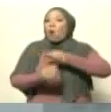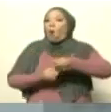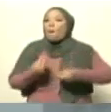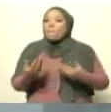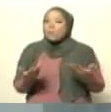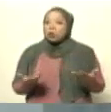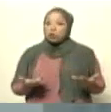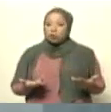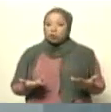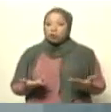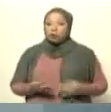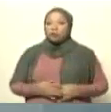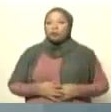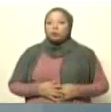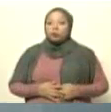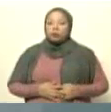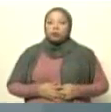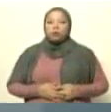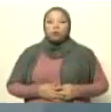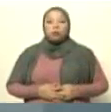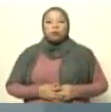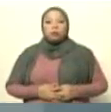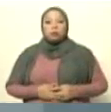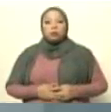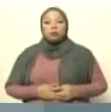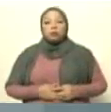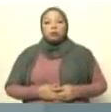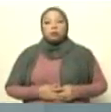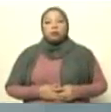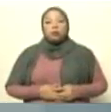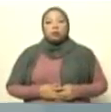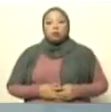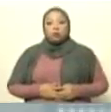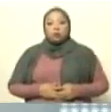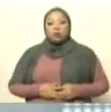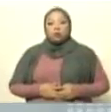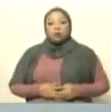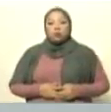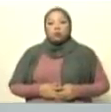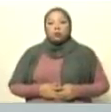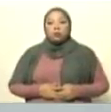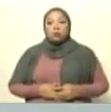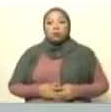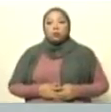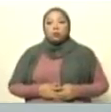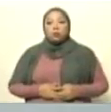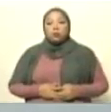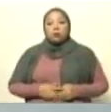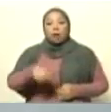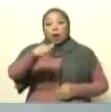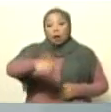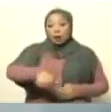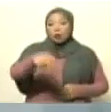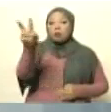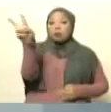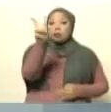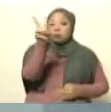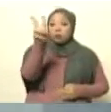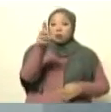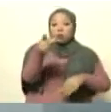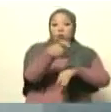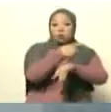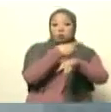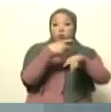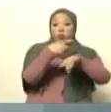dedo fueron derrocados por los Estados Unidos. Me refiero al petróleo. El petróleo. Aquí en Venezuela, en el gobierno precisamente de